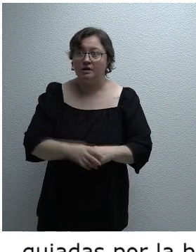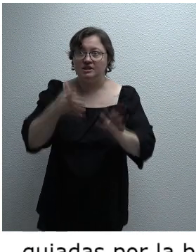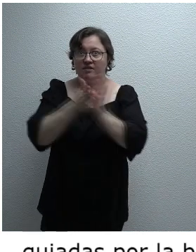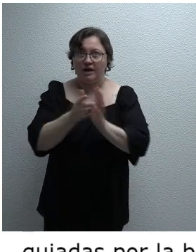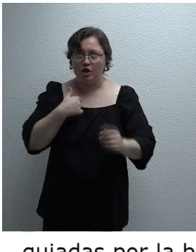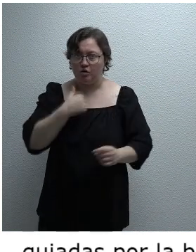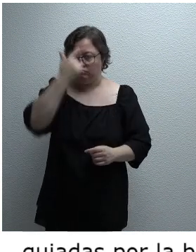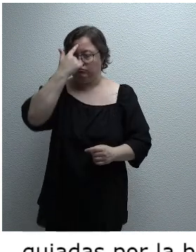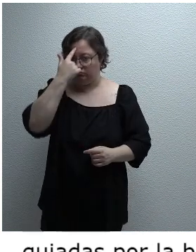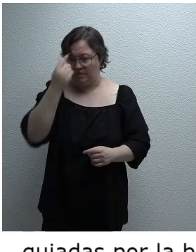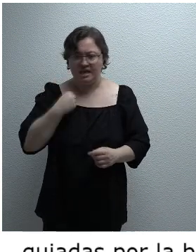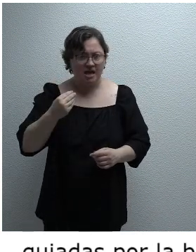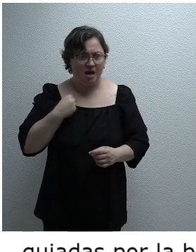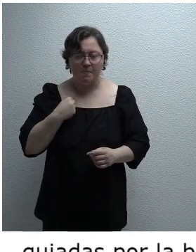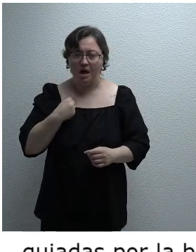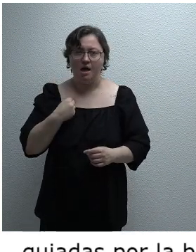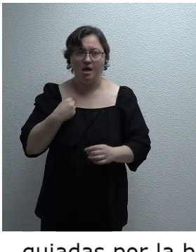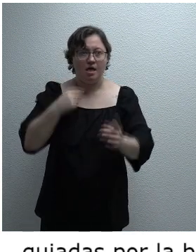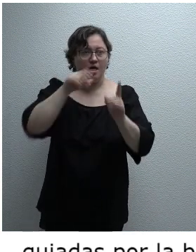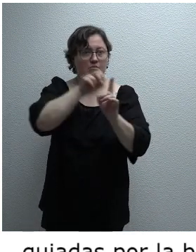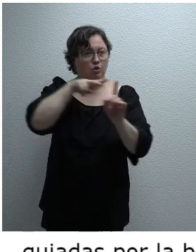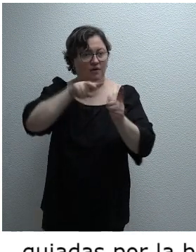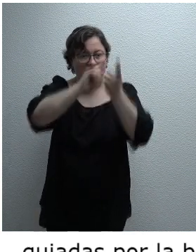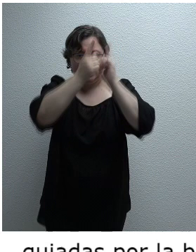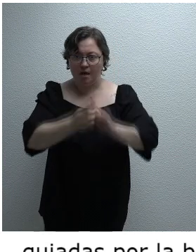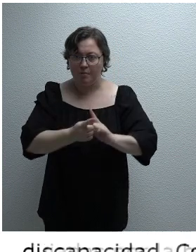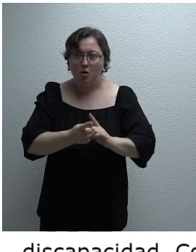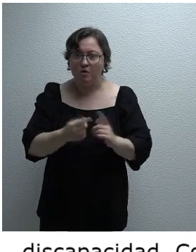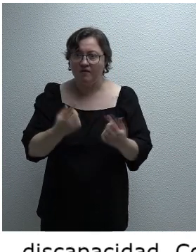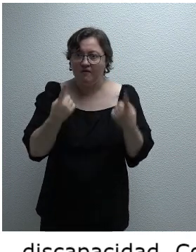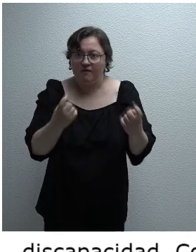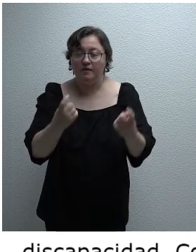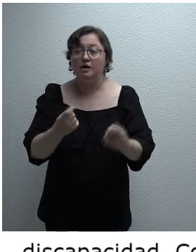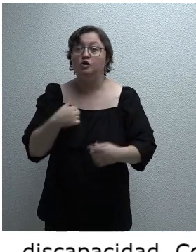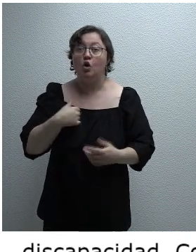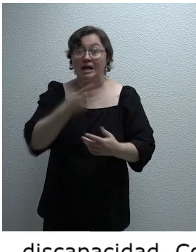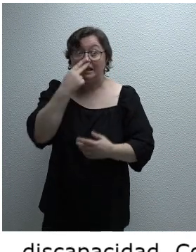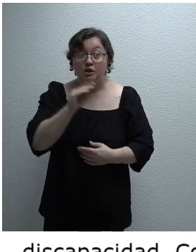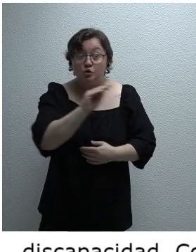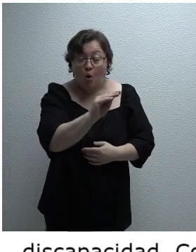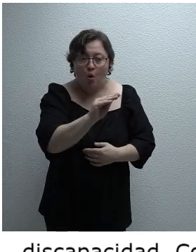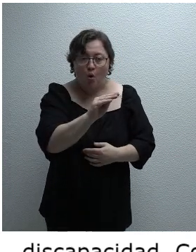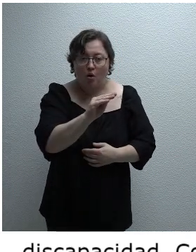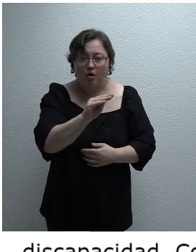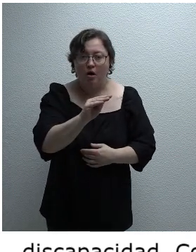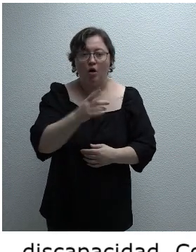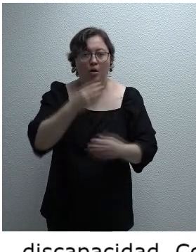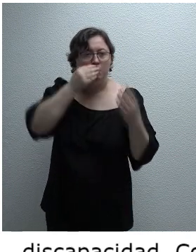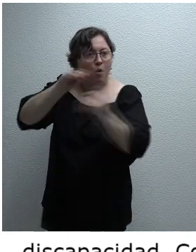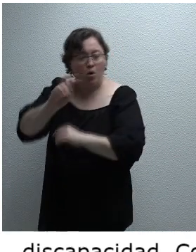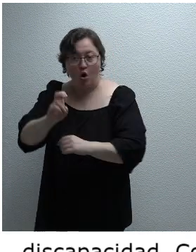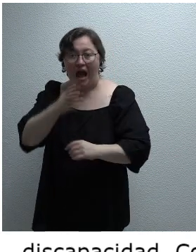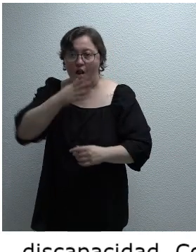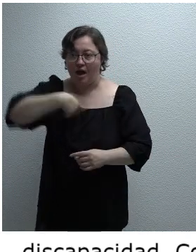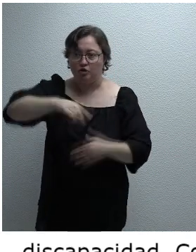principales concernidos por ese cambio de mirada. El interés no se lo debemos sustituir, tenemos al revés, que ser